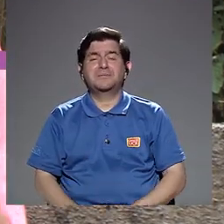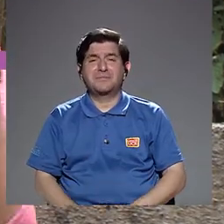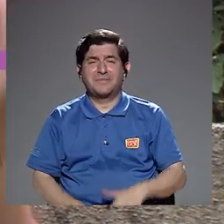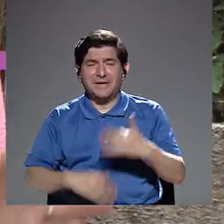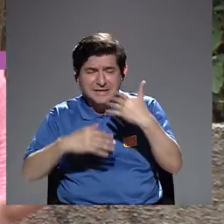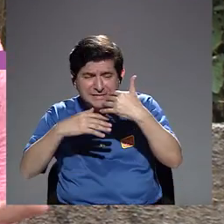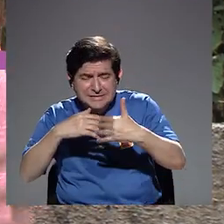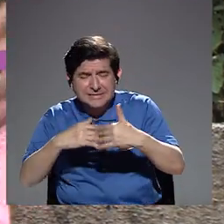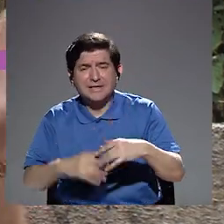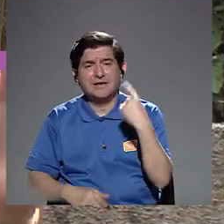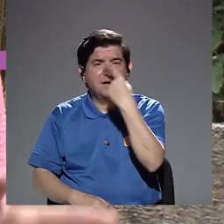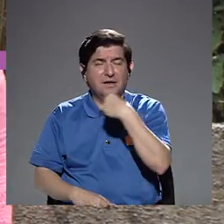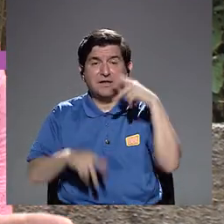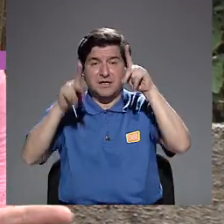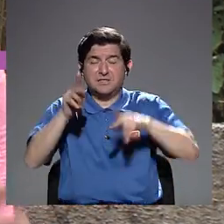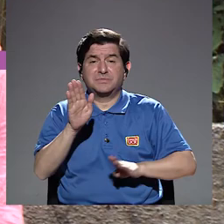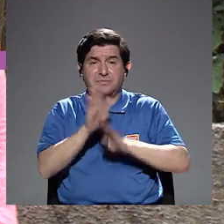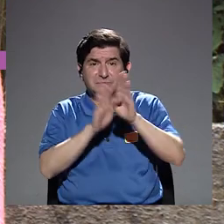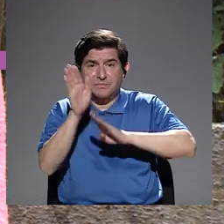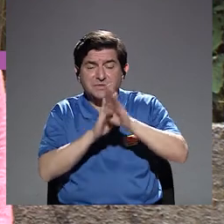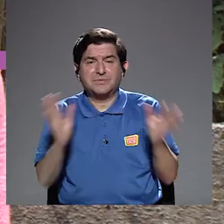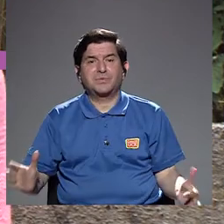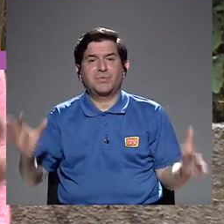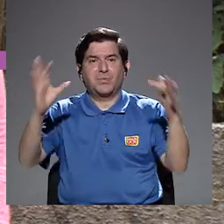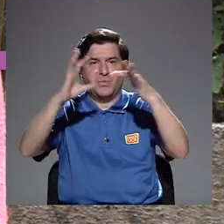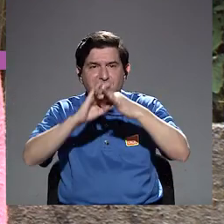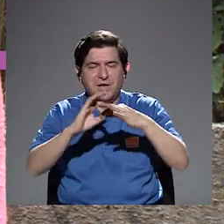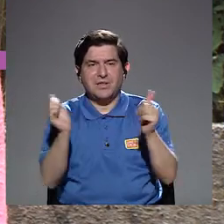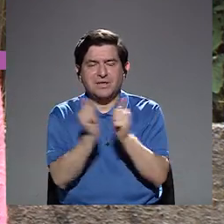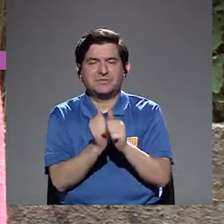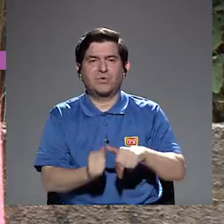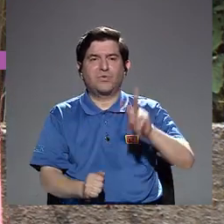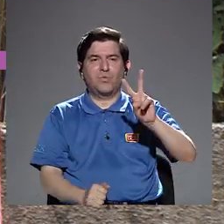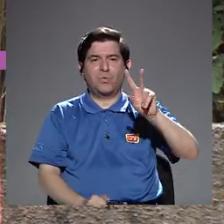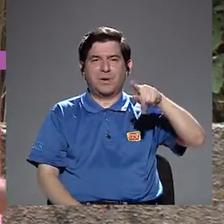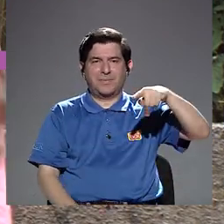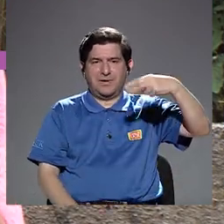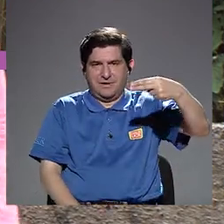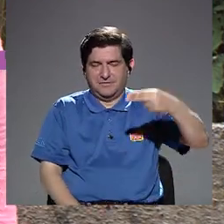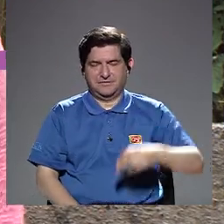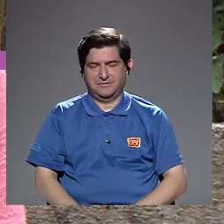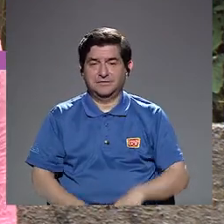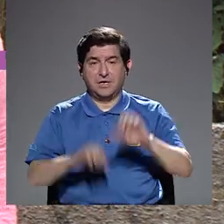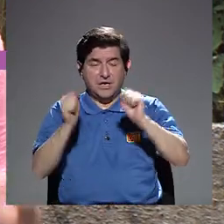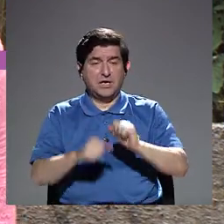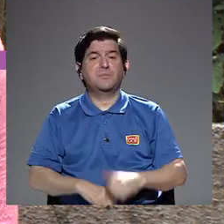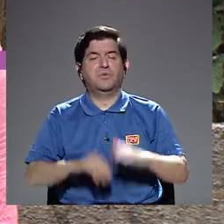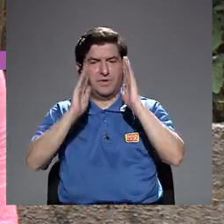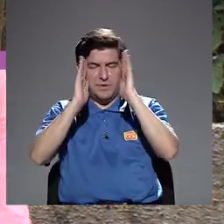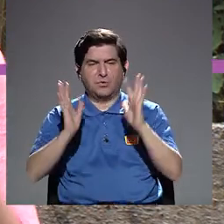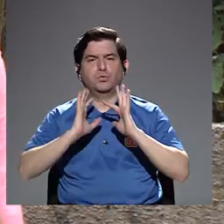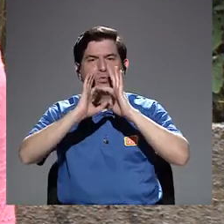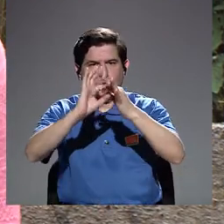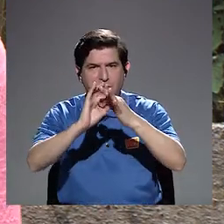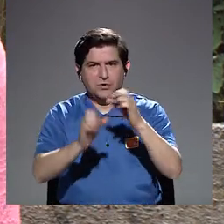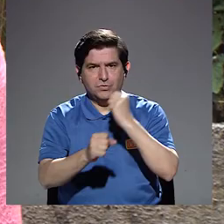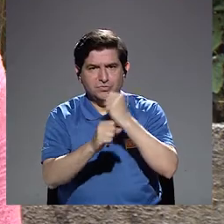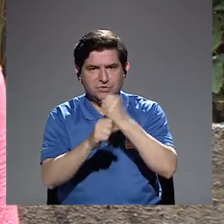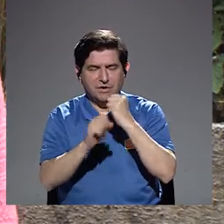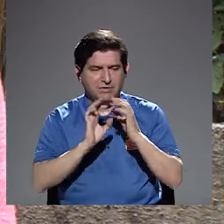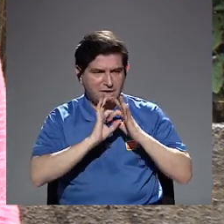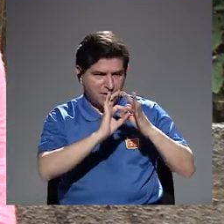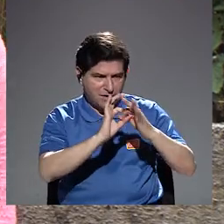orales que llegan a desarrollar las personas y que están vinculadas con el virus del papiloma humano, y que podemos atacarlo juntos, podemos trabajar